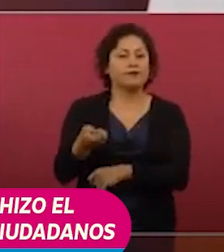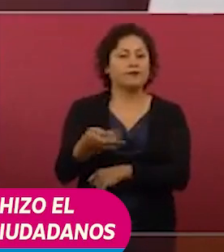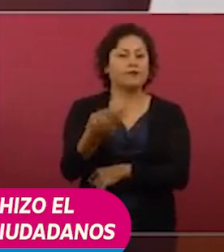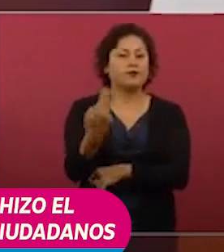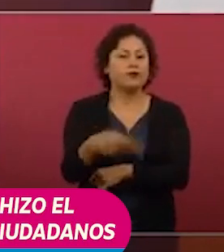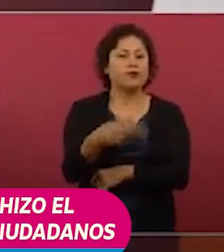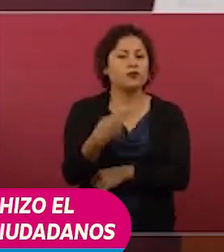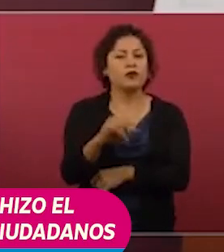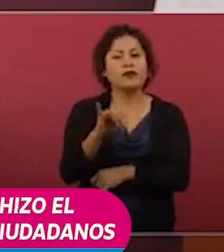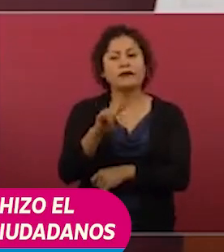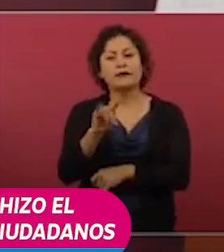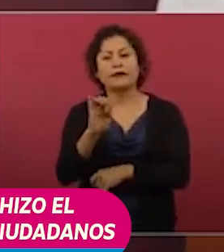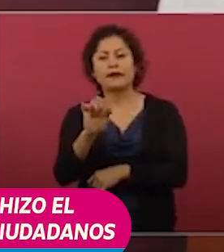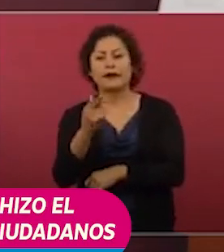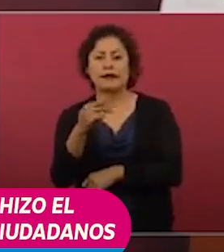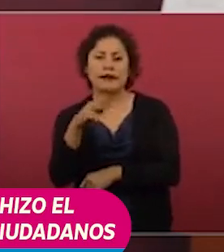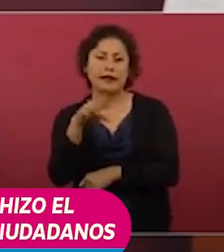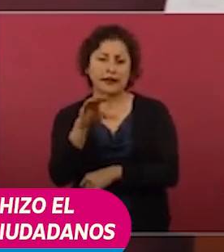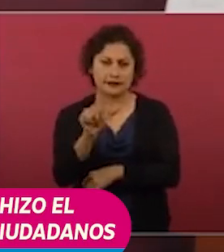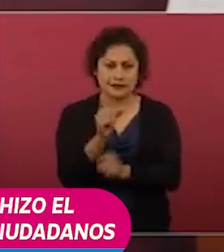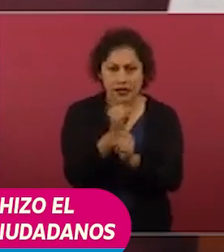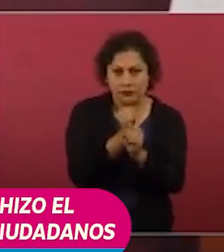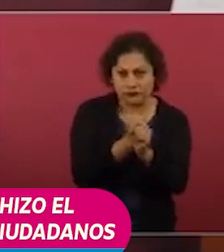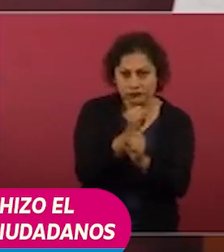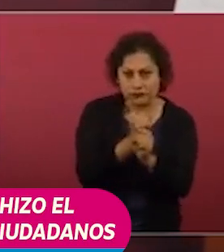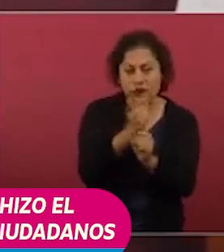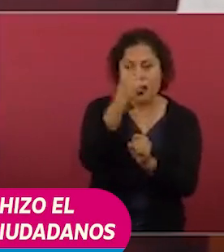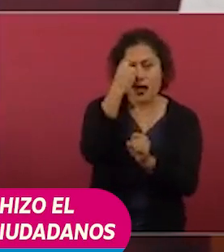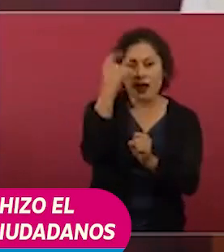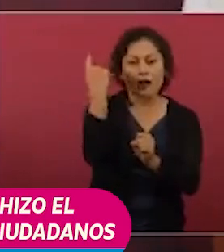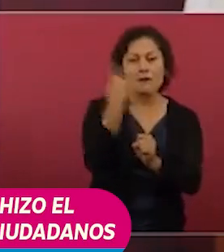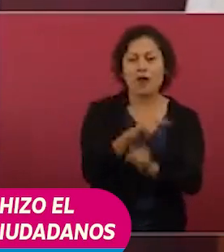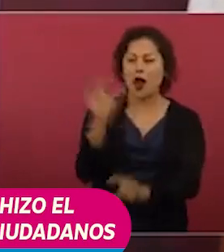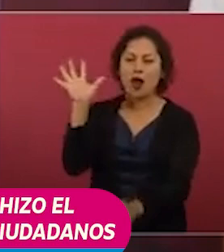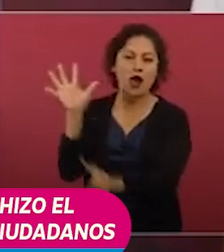para no usar la fuerza.